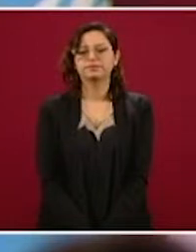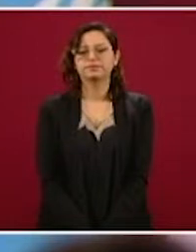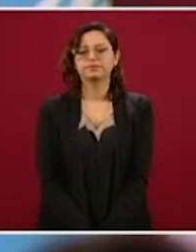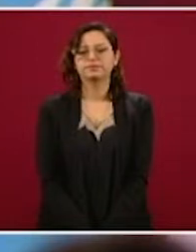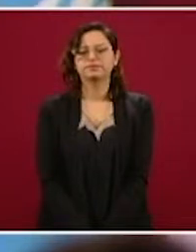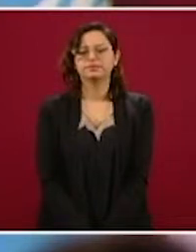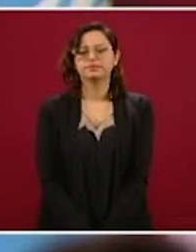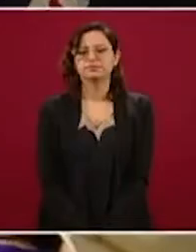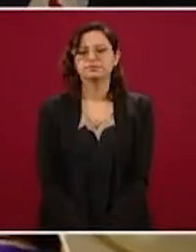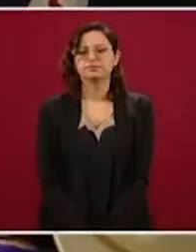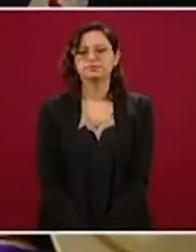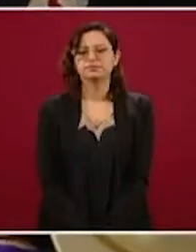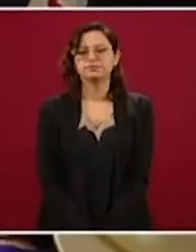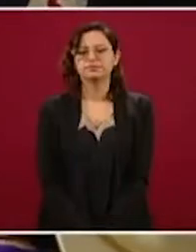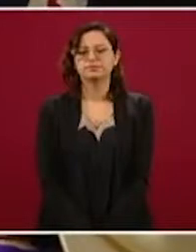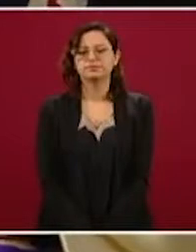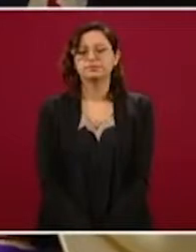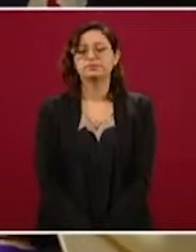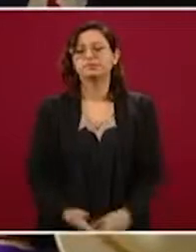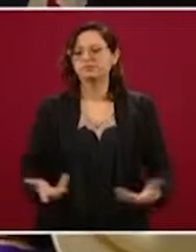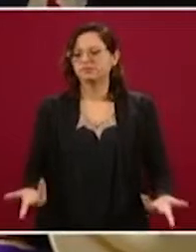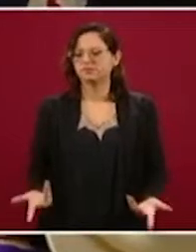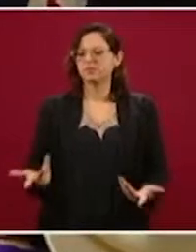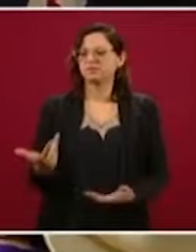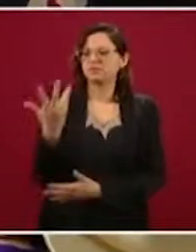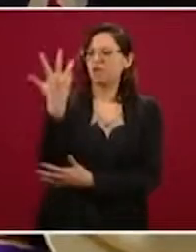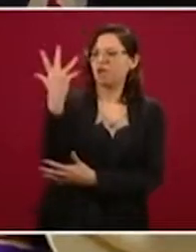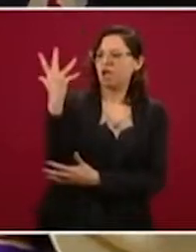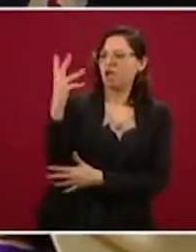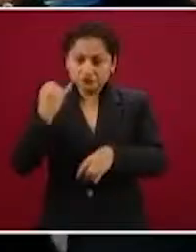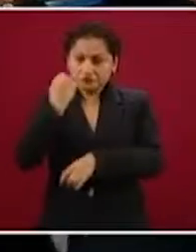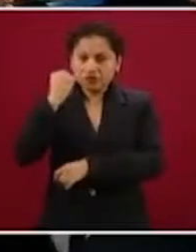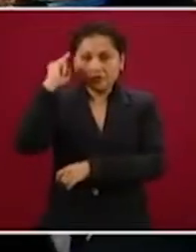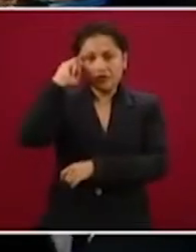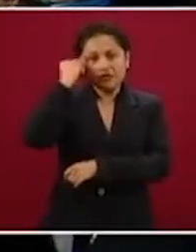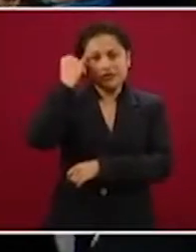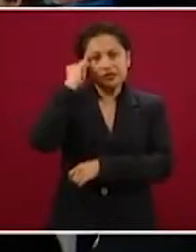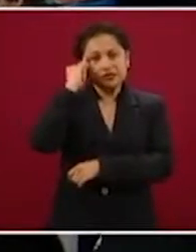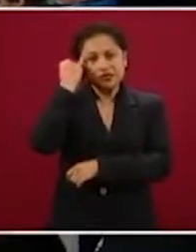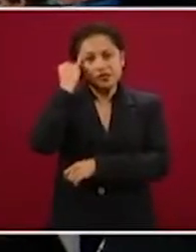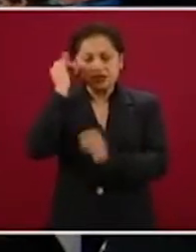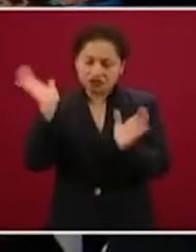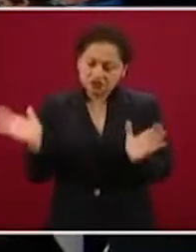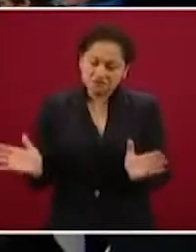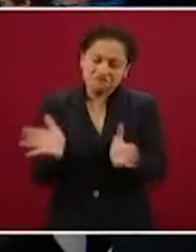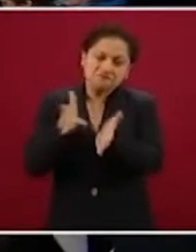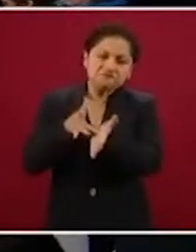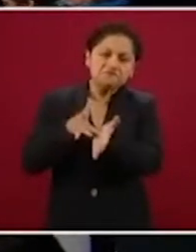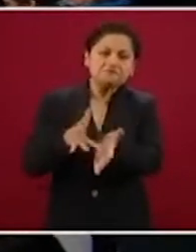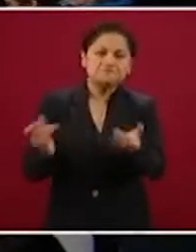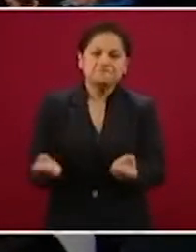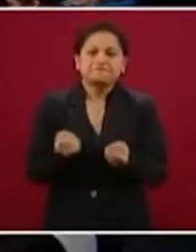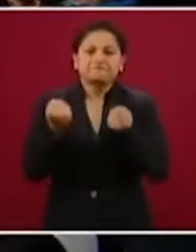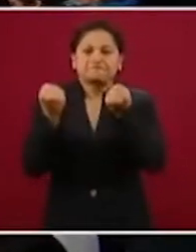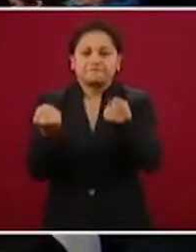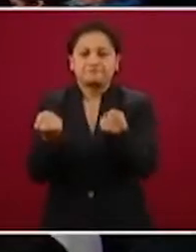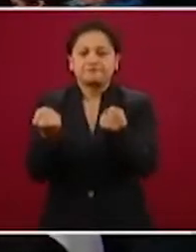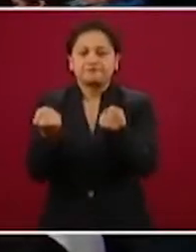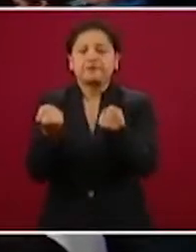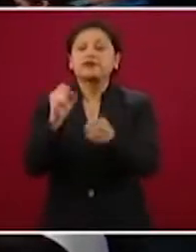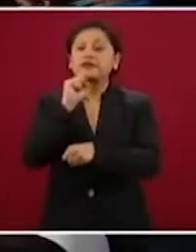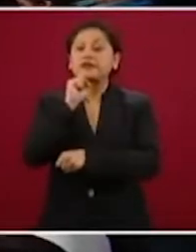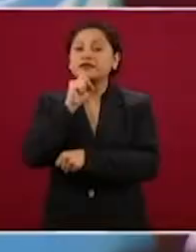México ocupa el quinto lugar a nivel mundial en riqueza lingüística. Contamos con 68 lenguas indígenas, de las